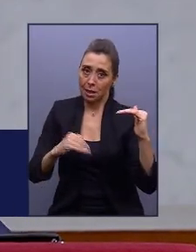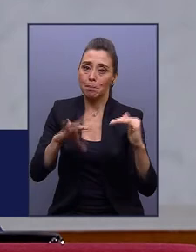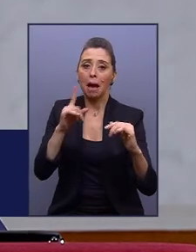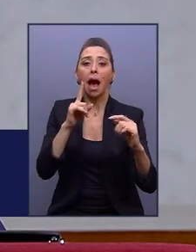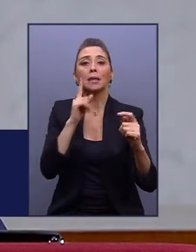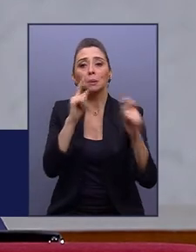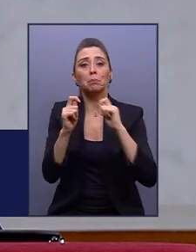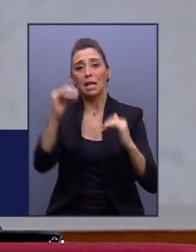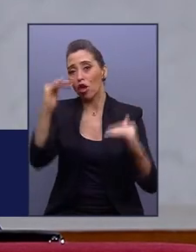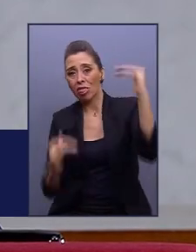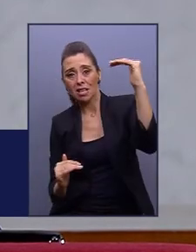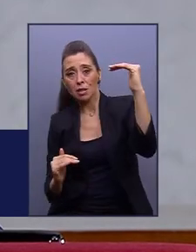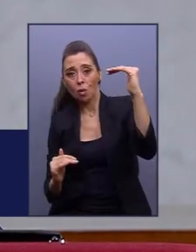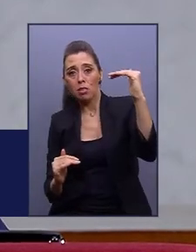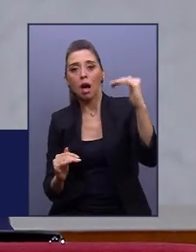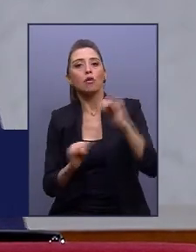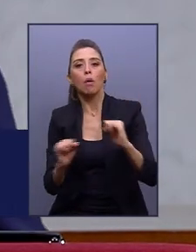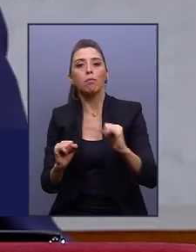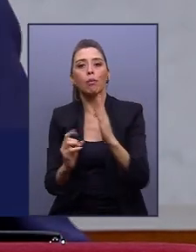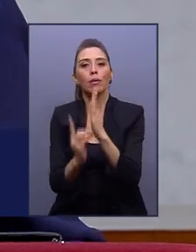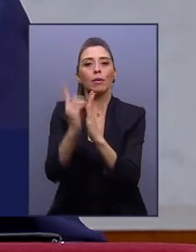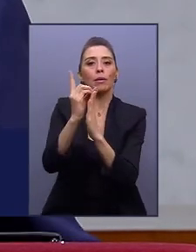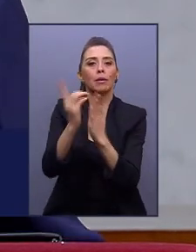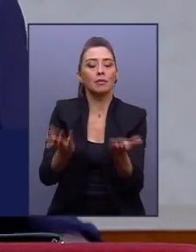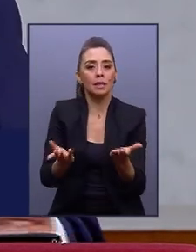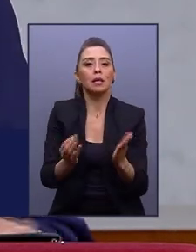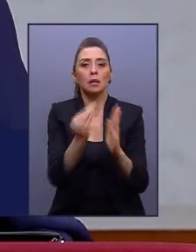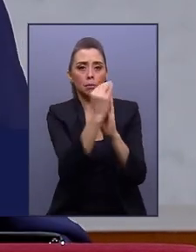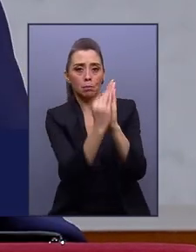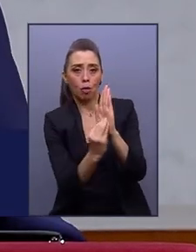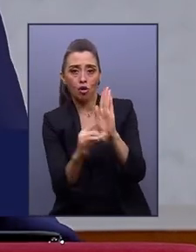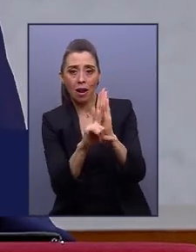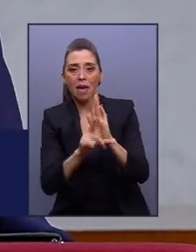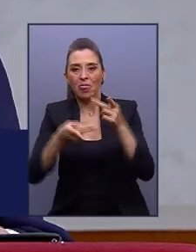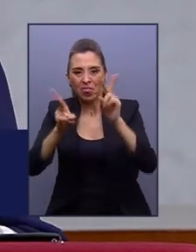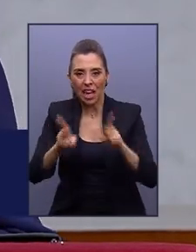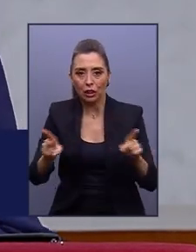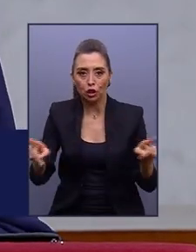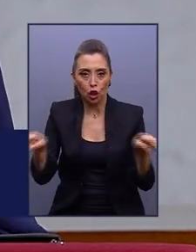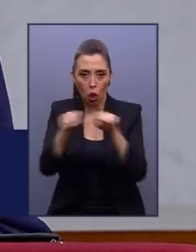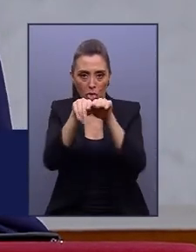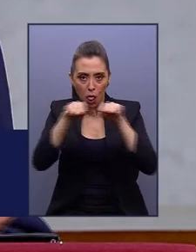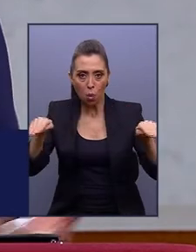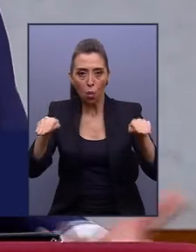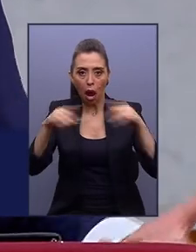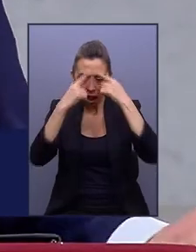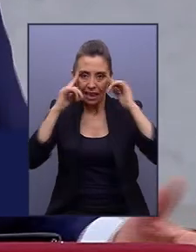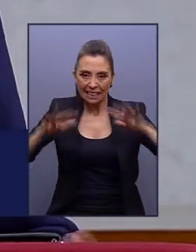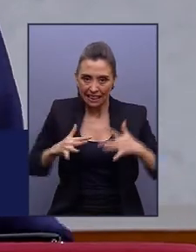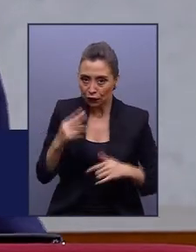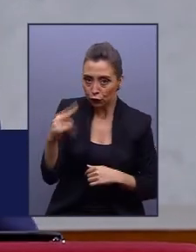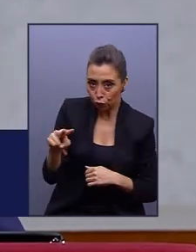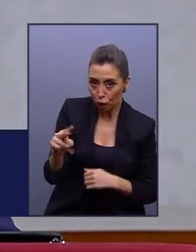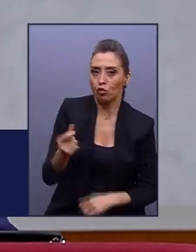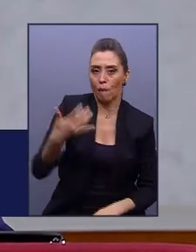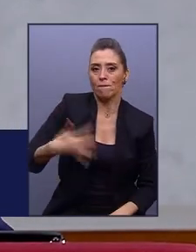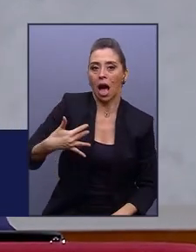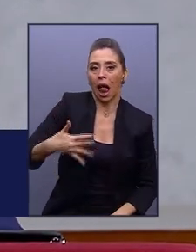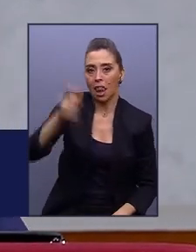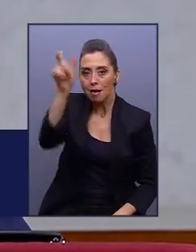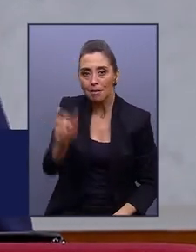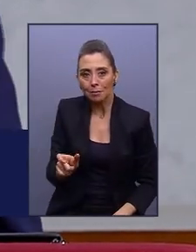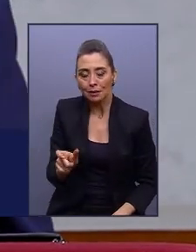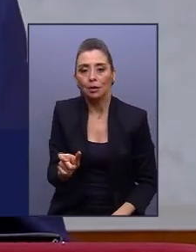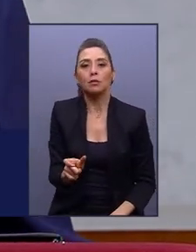nuestra convivencia y a nuestro progreso. Hemos establecido derechos que nos igualan para que el esfuerzo sea lo que realmente vale.